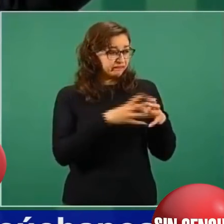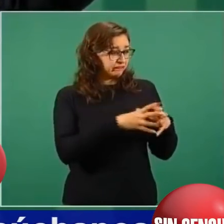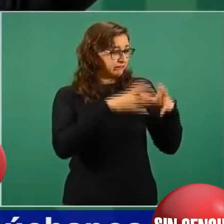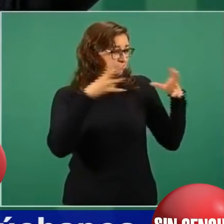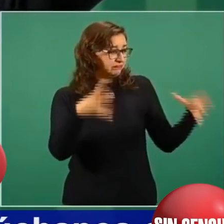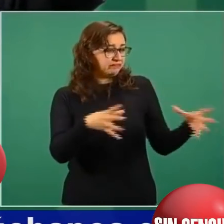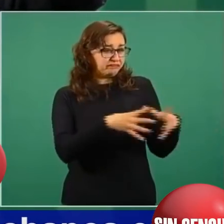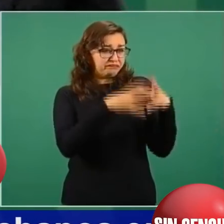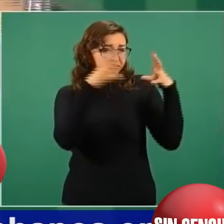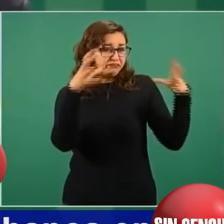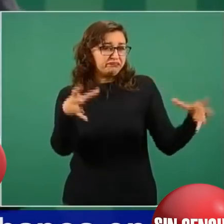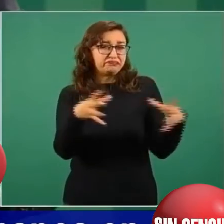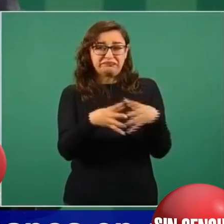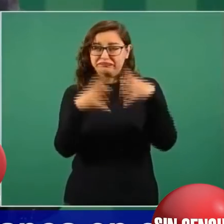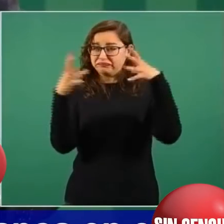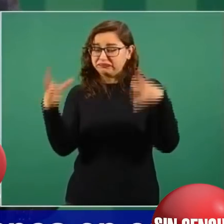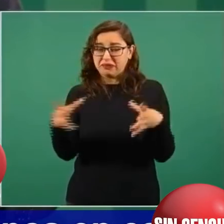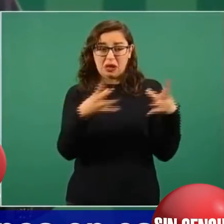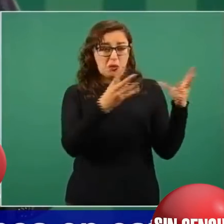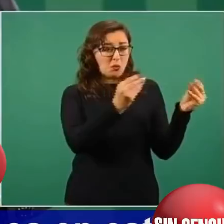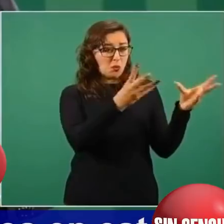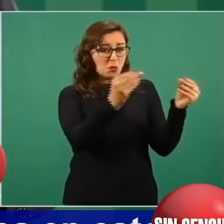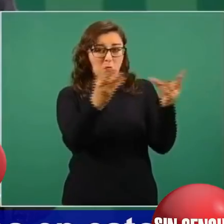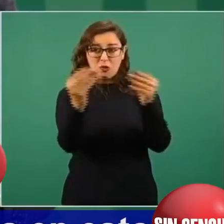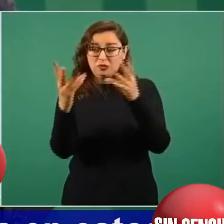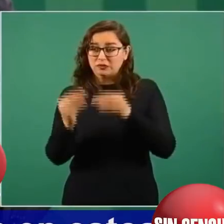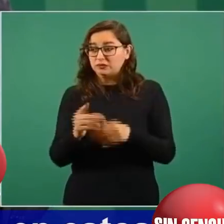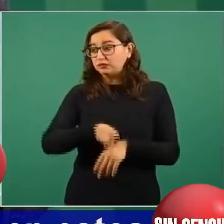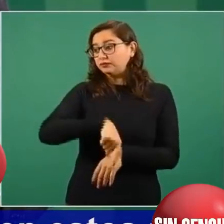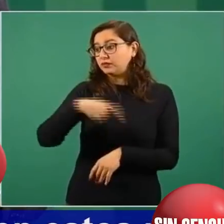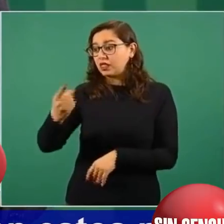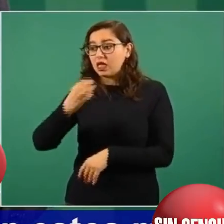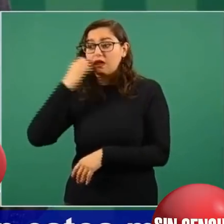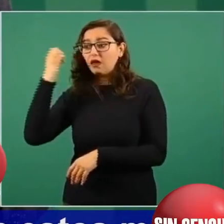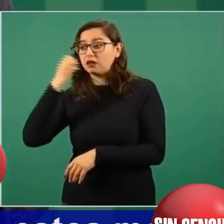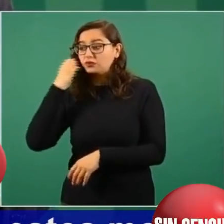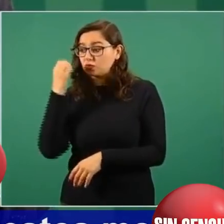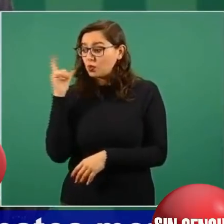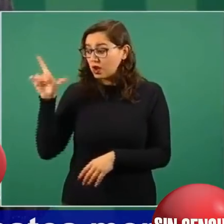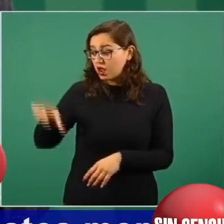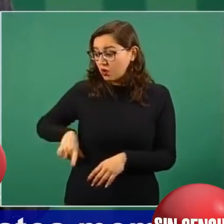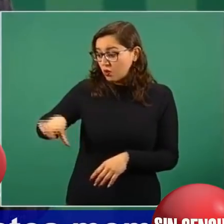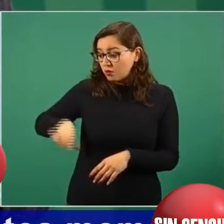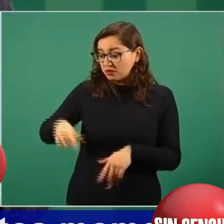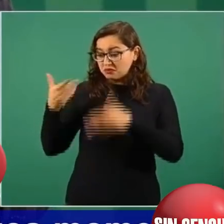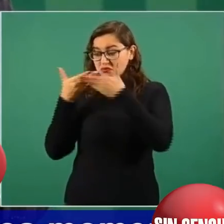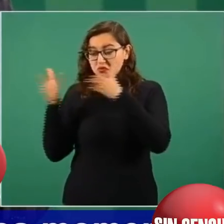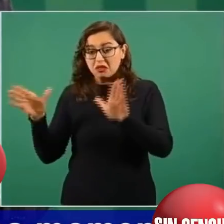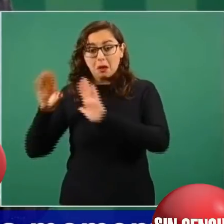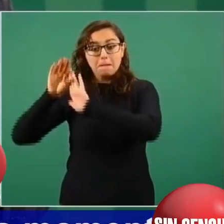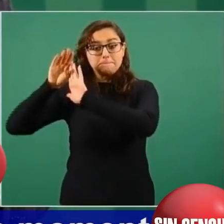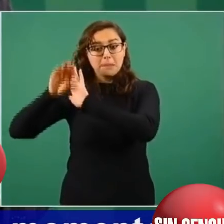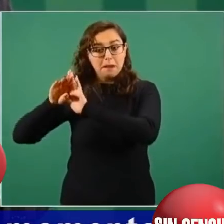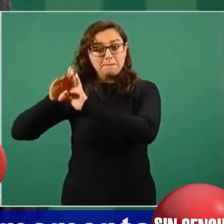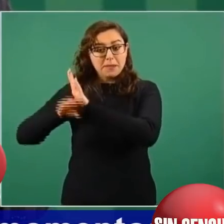de las escuelas privadas y se estancó y se redujo la educación pública.